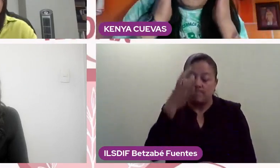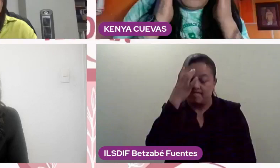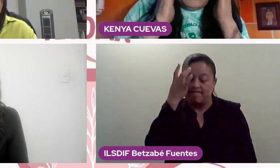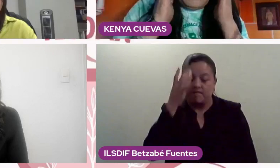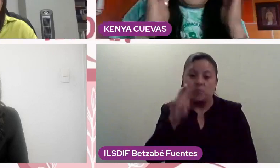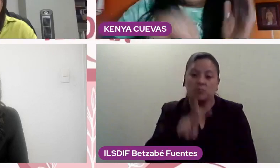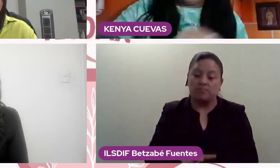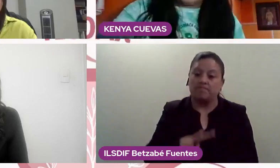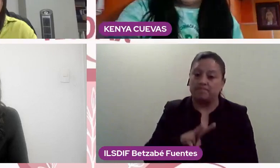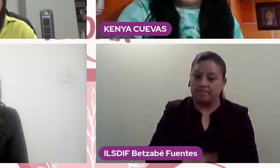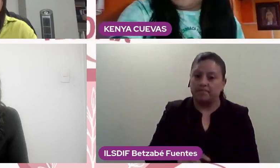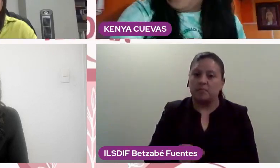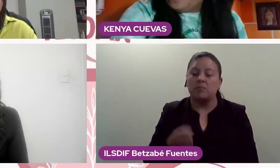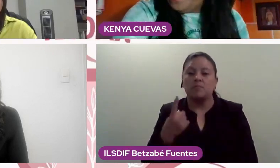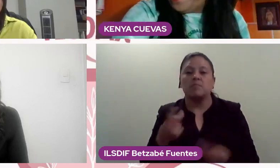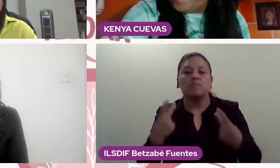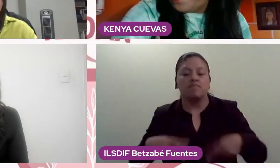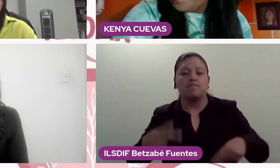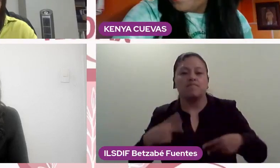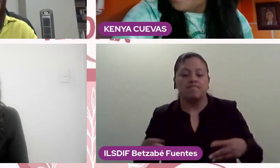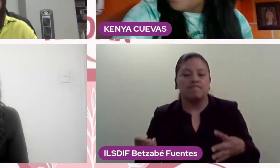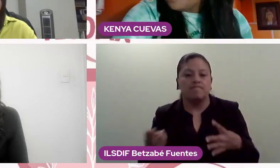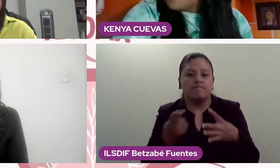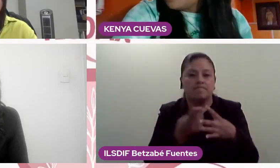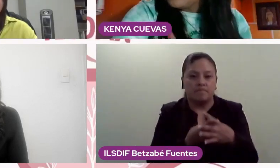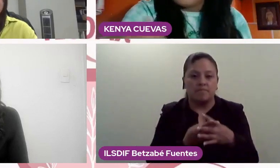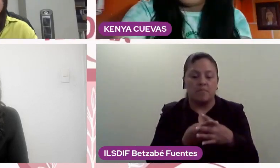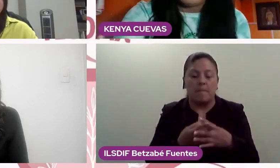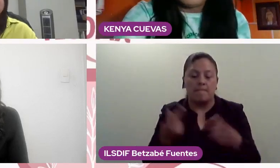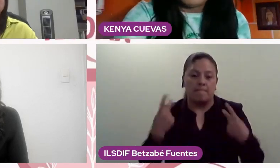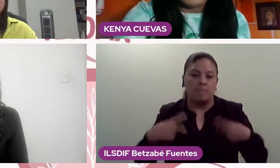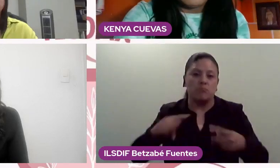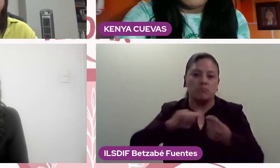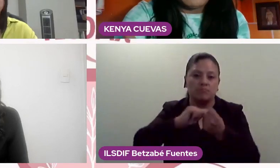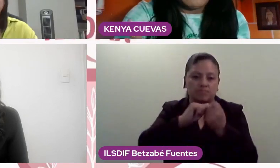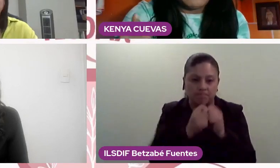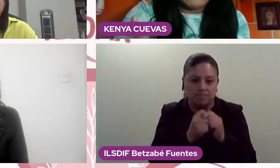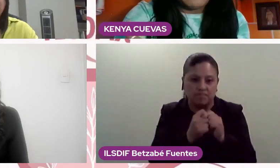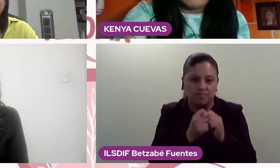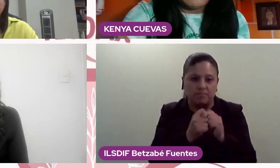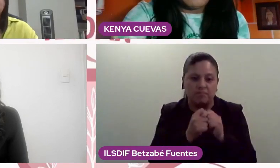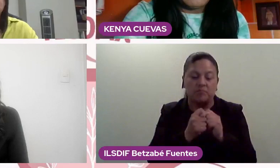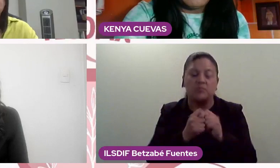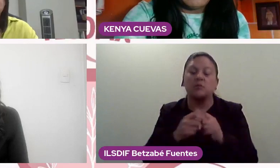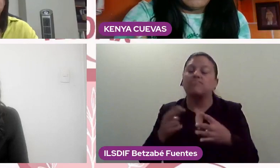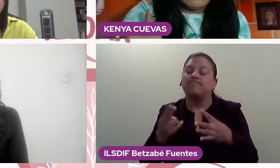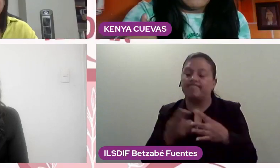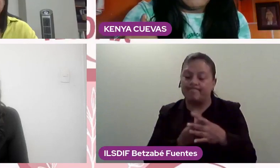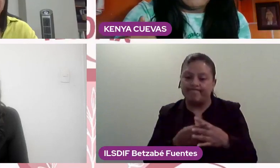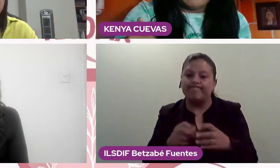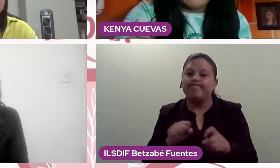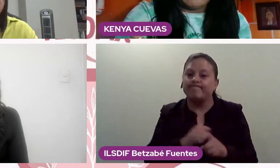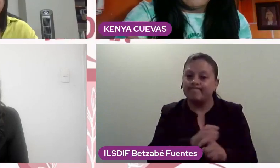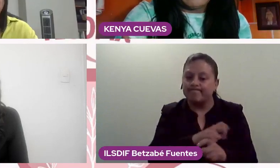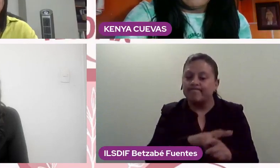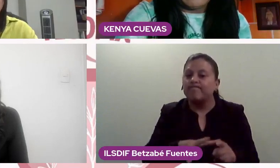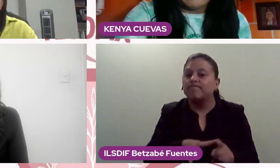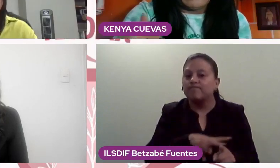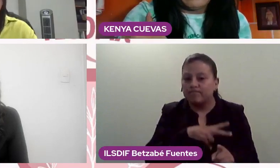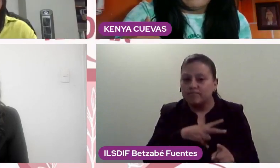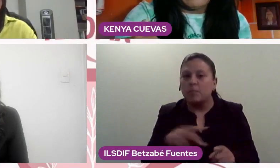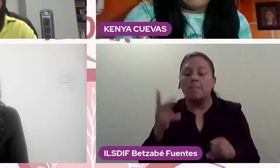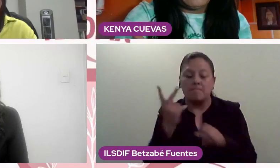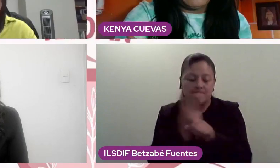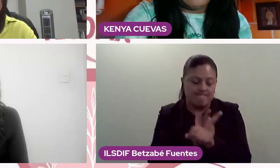los asesinatos violentos de personas trans. No hay otra forma de decirlo, asesinatos violentos, los cuales siguen pasando